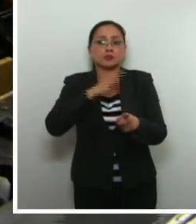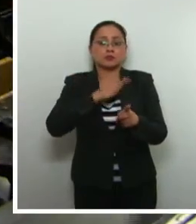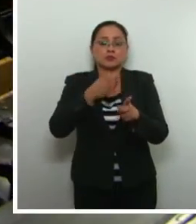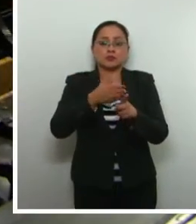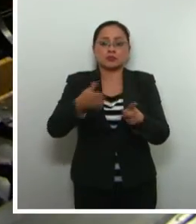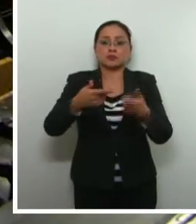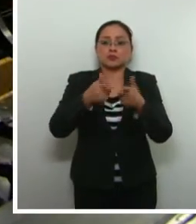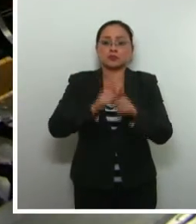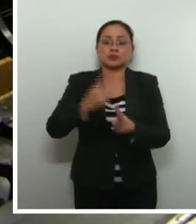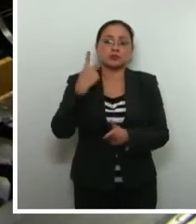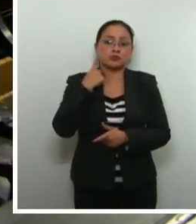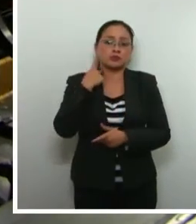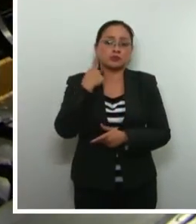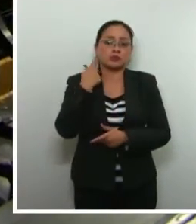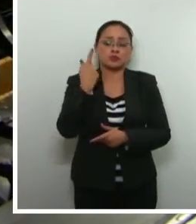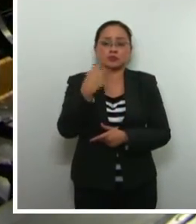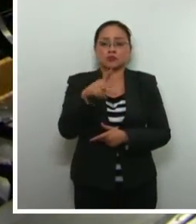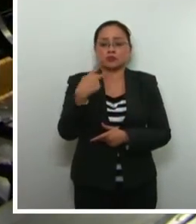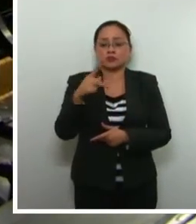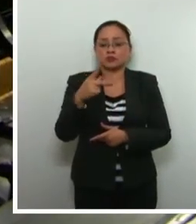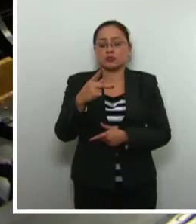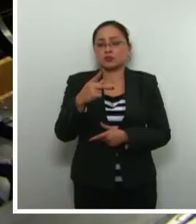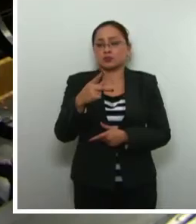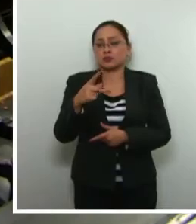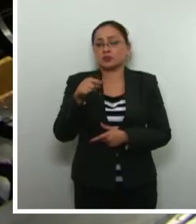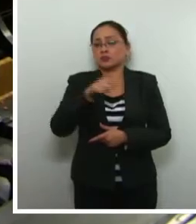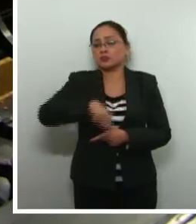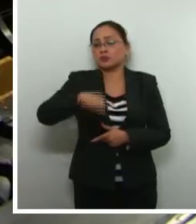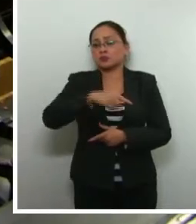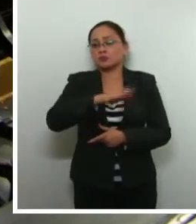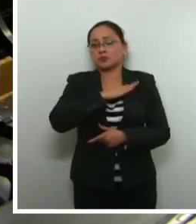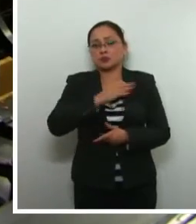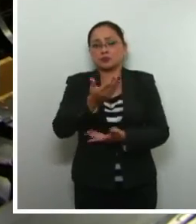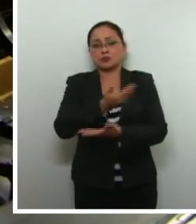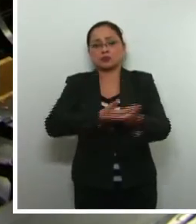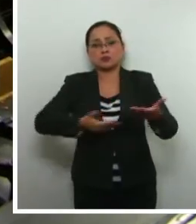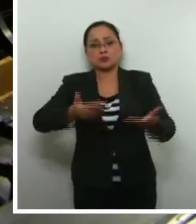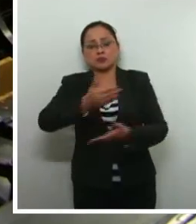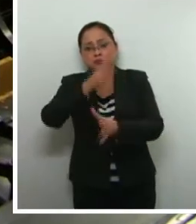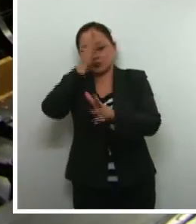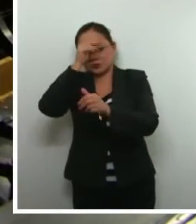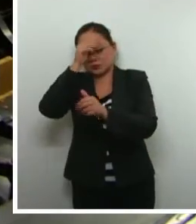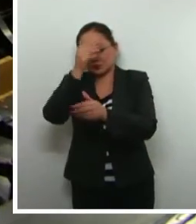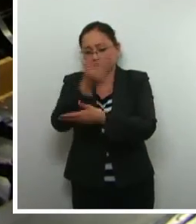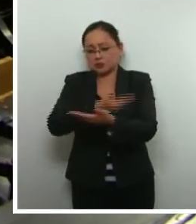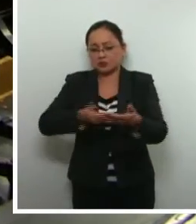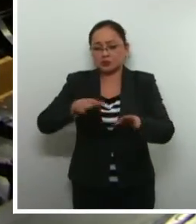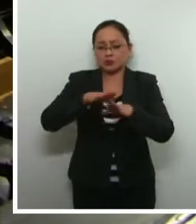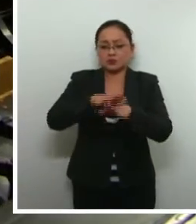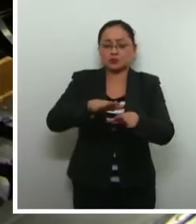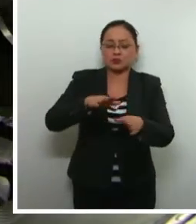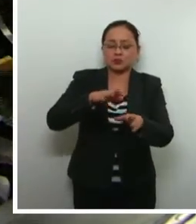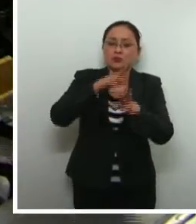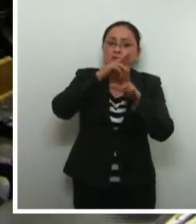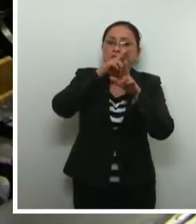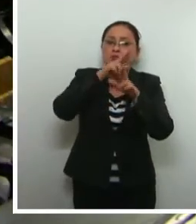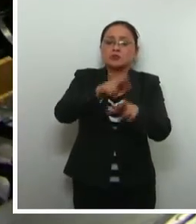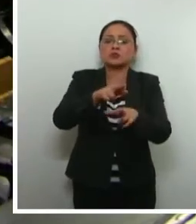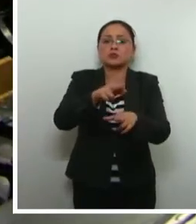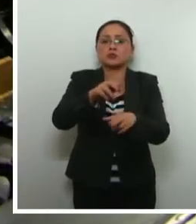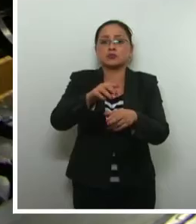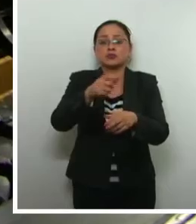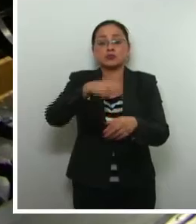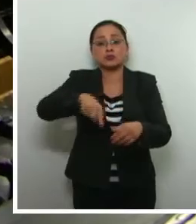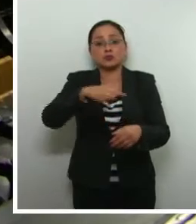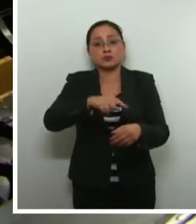grupos parlamentarios puedan consensar un acuerdo, una solución y evitar